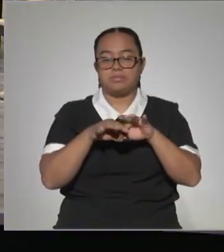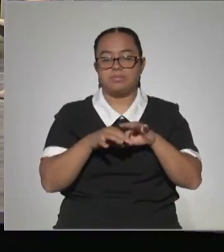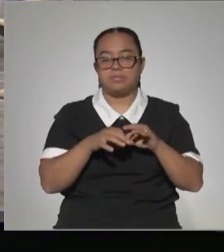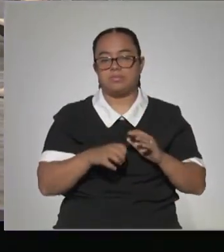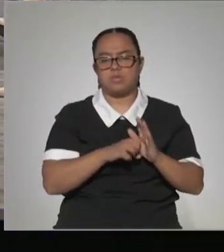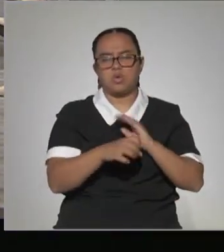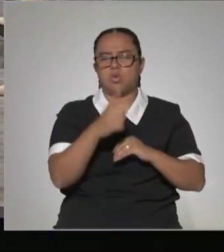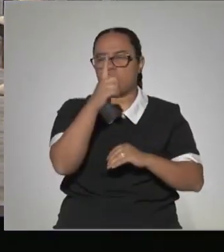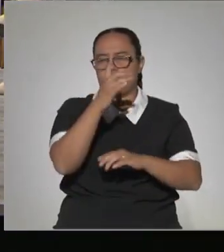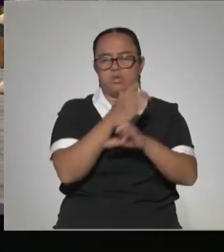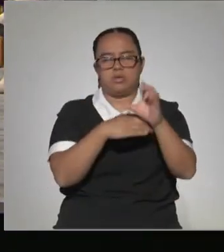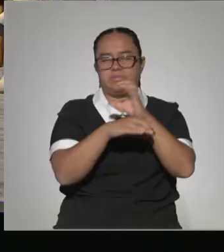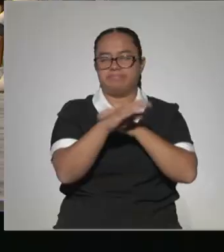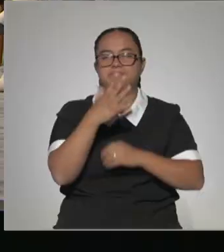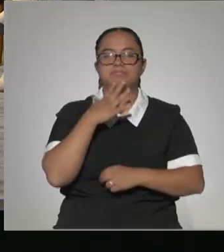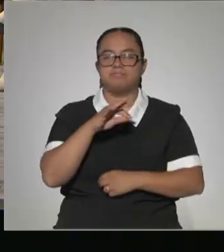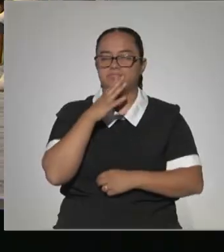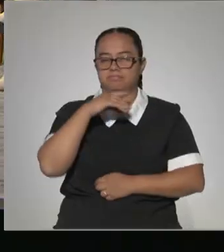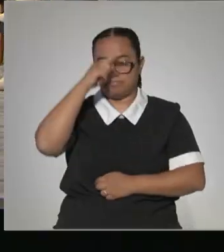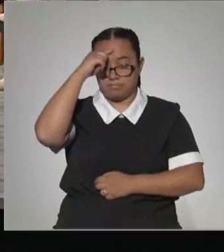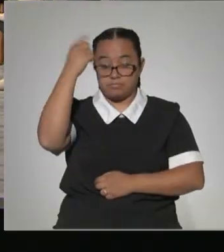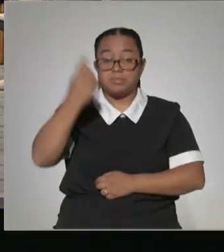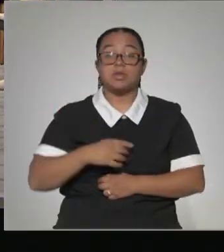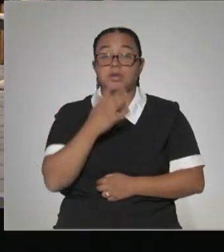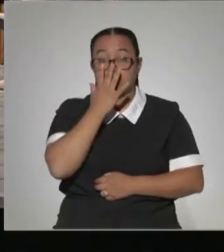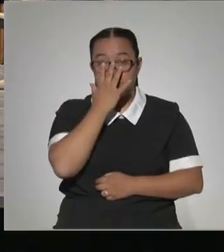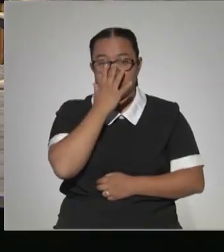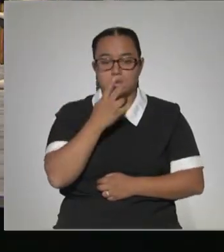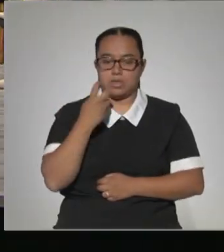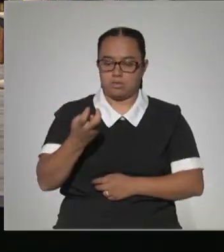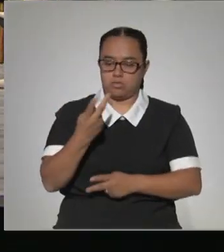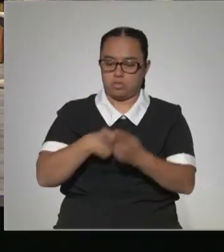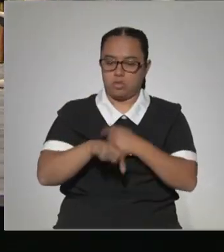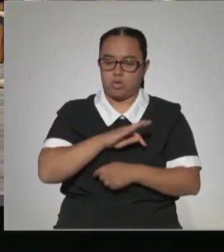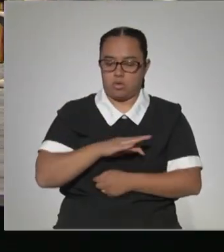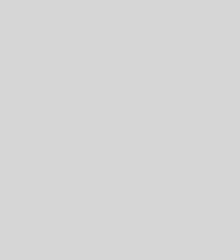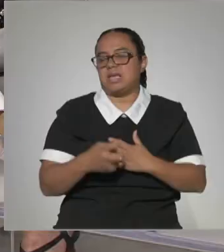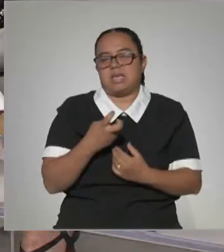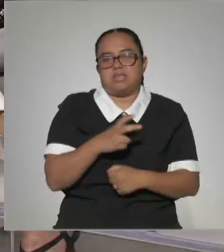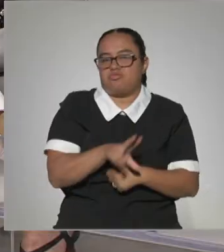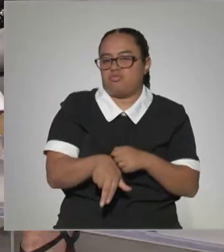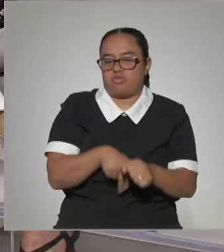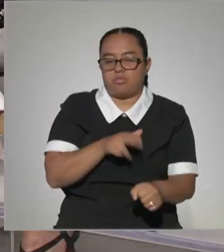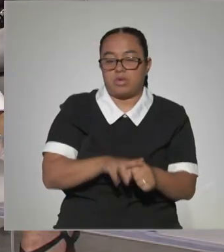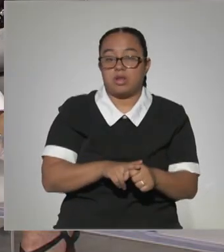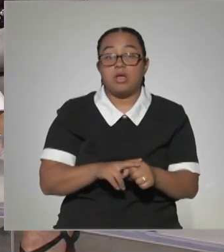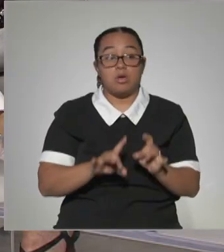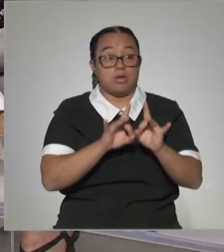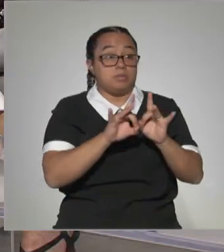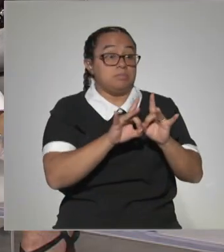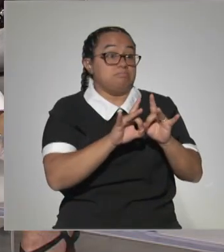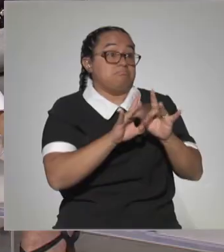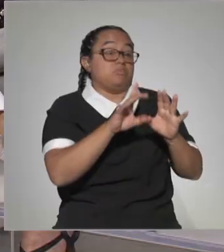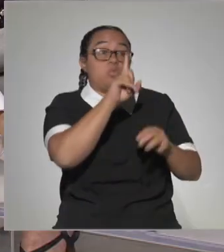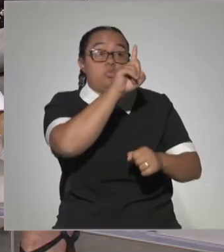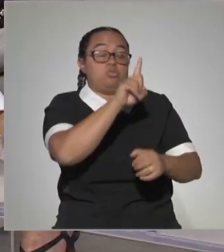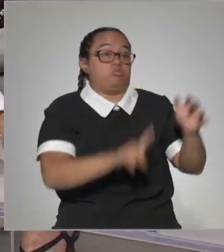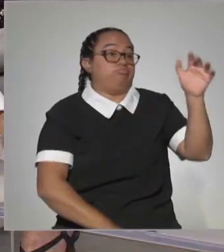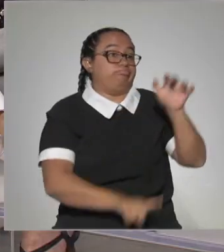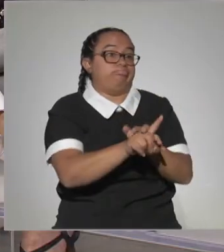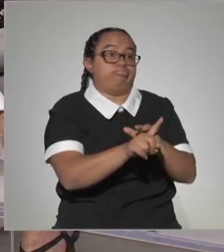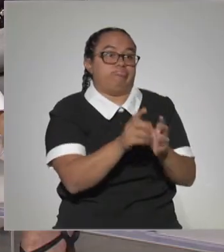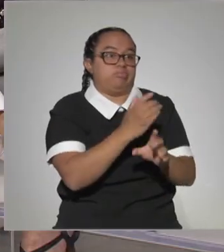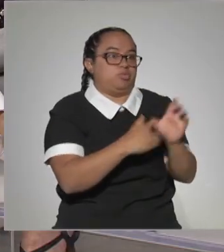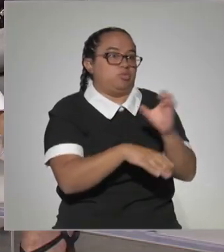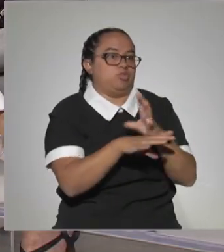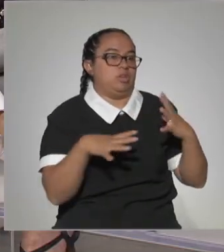cosa sencilla, por ejemplo, aumenta la disponibilidad de glucosa en las células. Llega un evento estresante, ¿no? Y